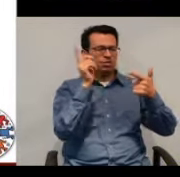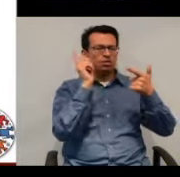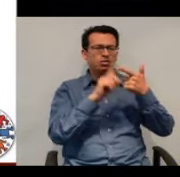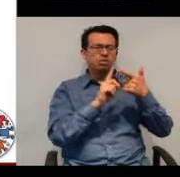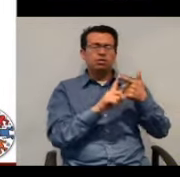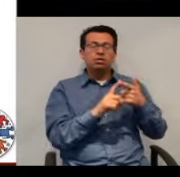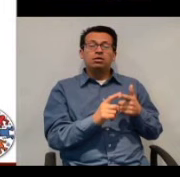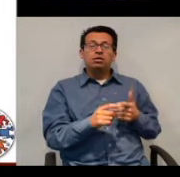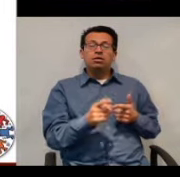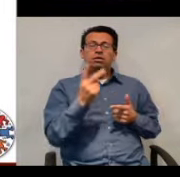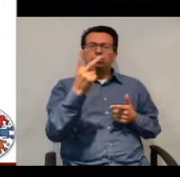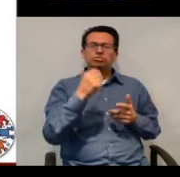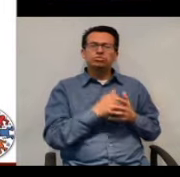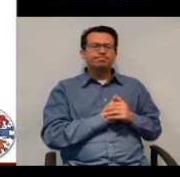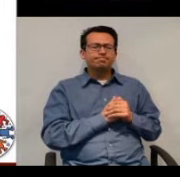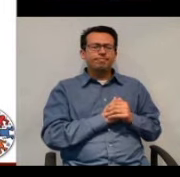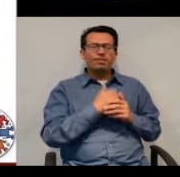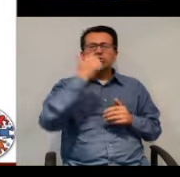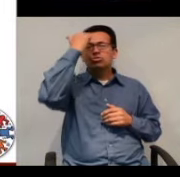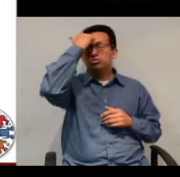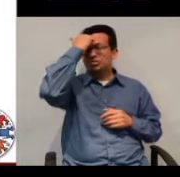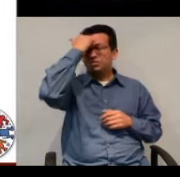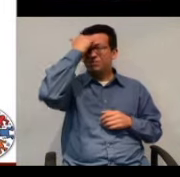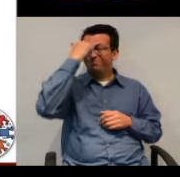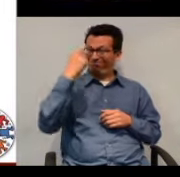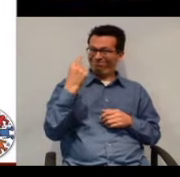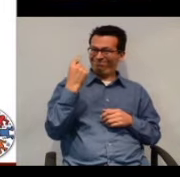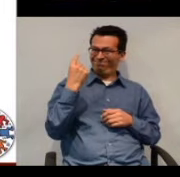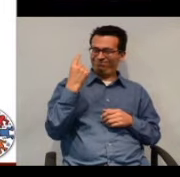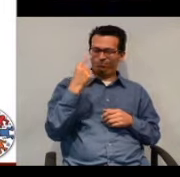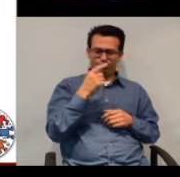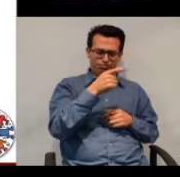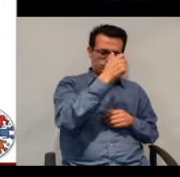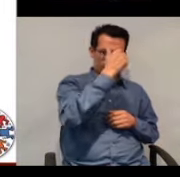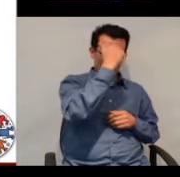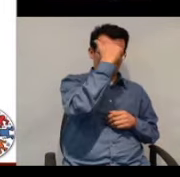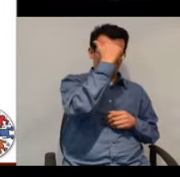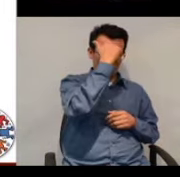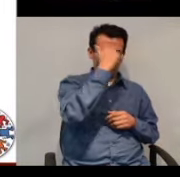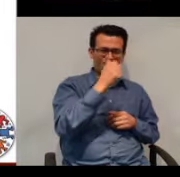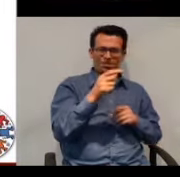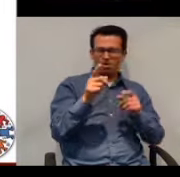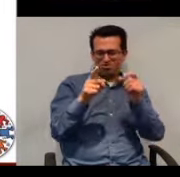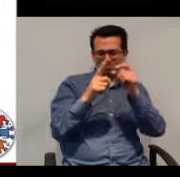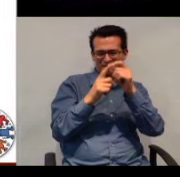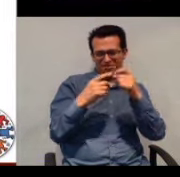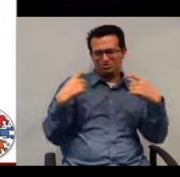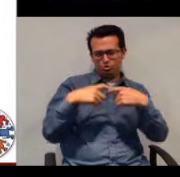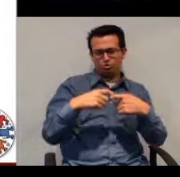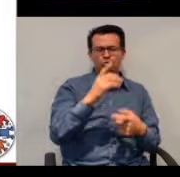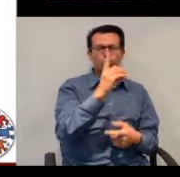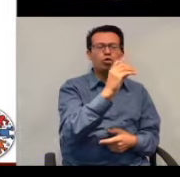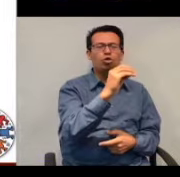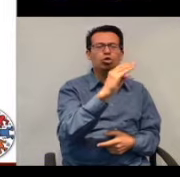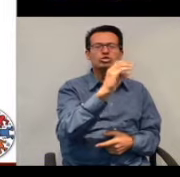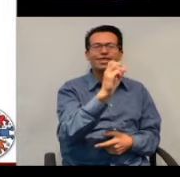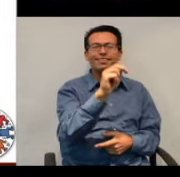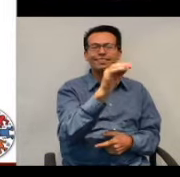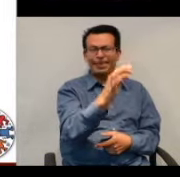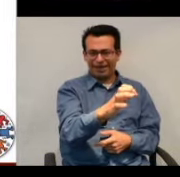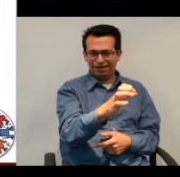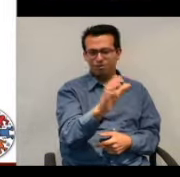El término entre docente y profesor, la discusión todavía no se ha definitivamente